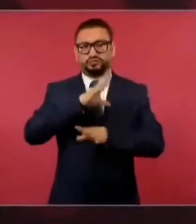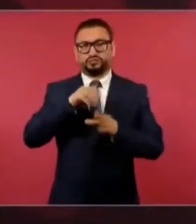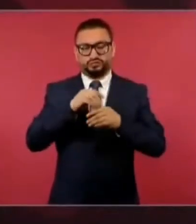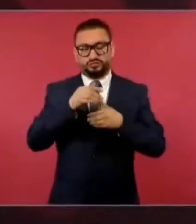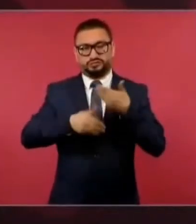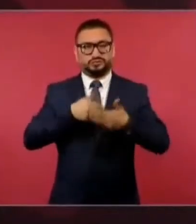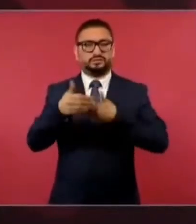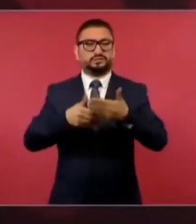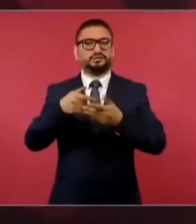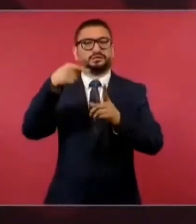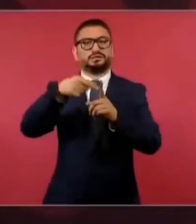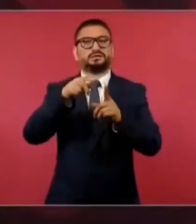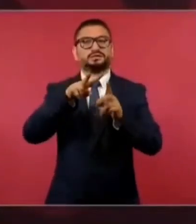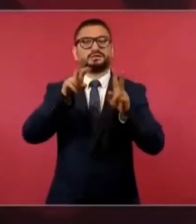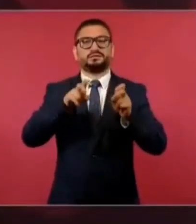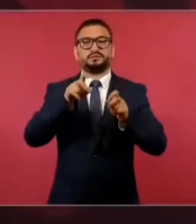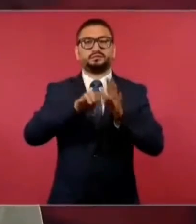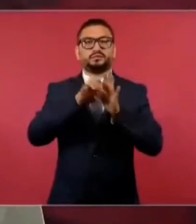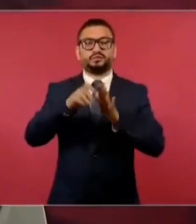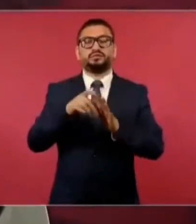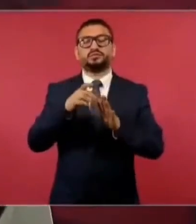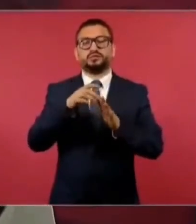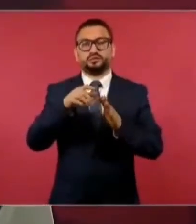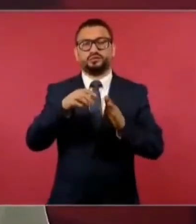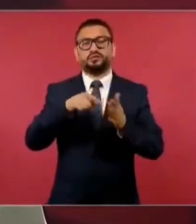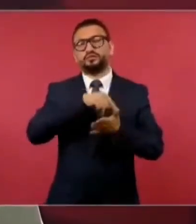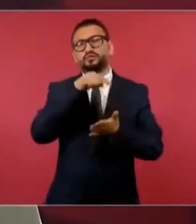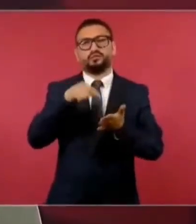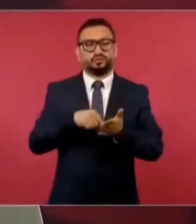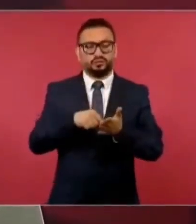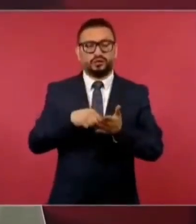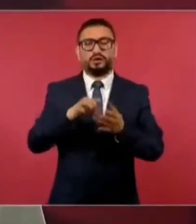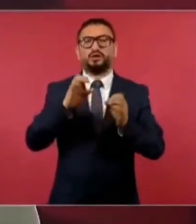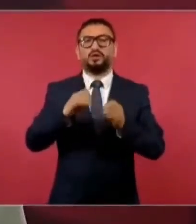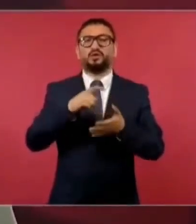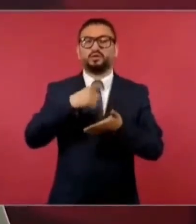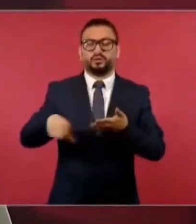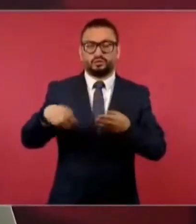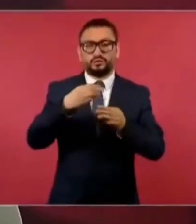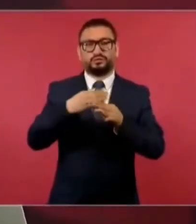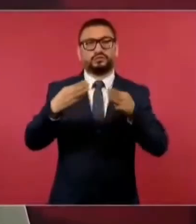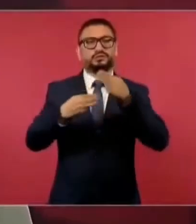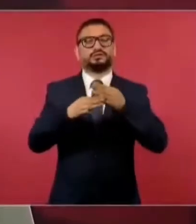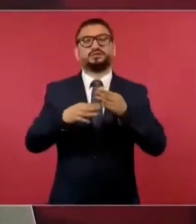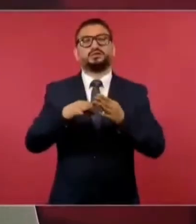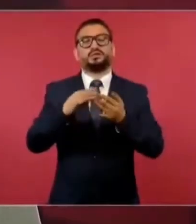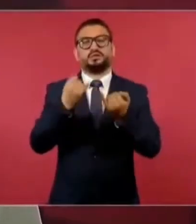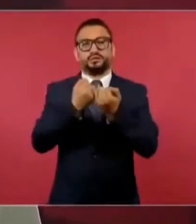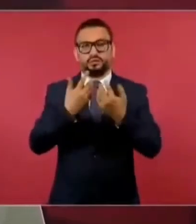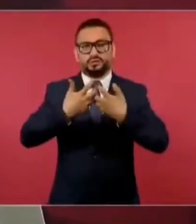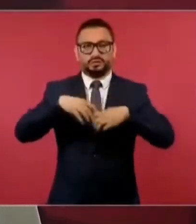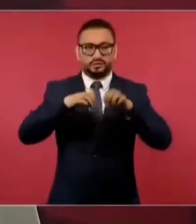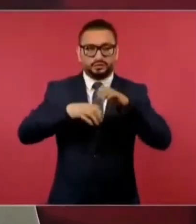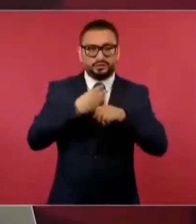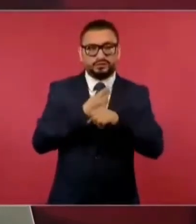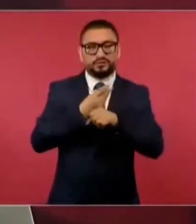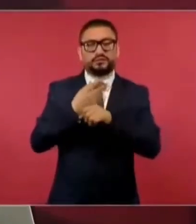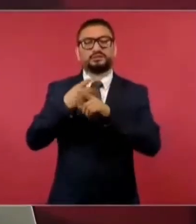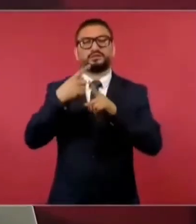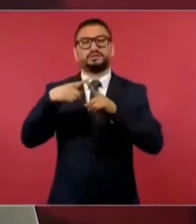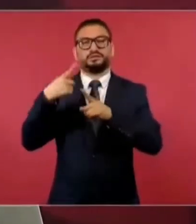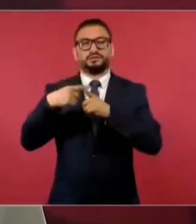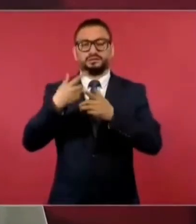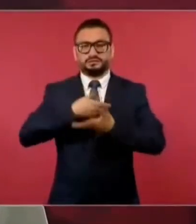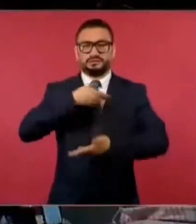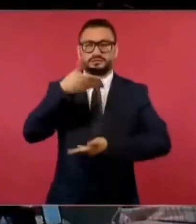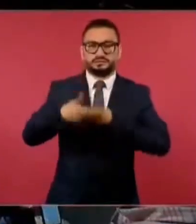ver con la transferencia de los inmuebles, la adquisición de equipo, el mantenimiento de los equipos, la contratación de los